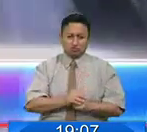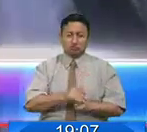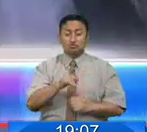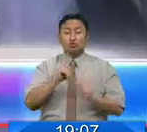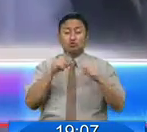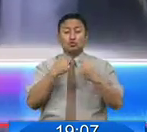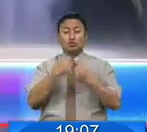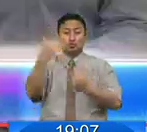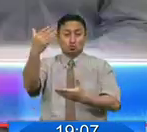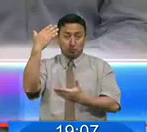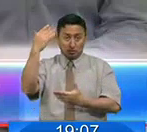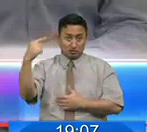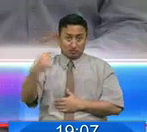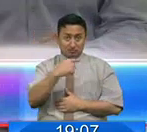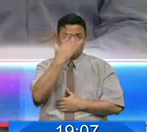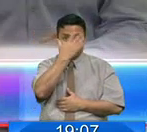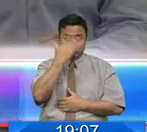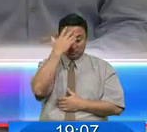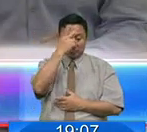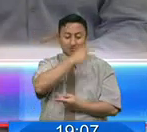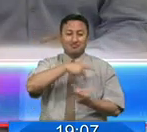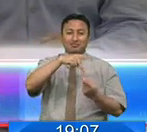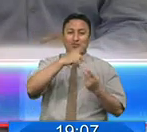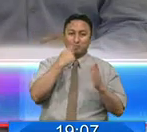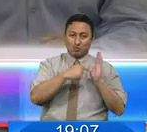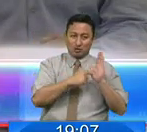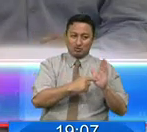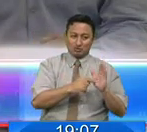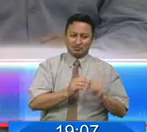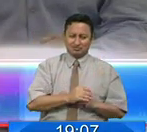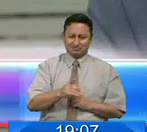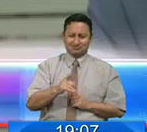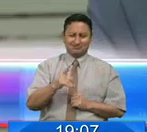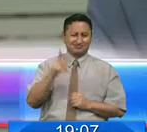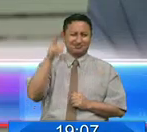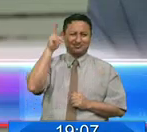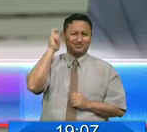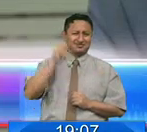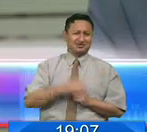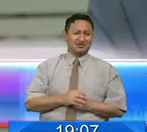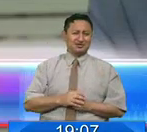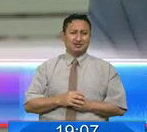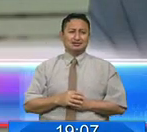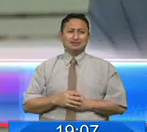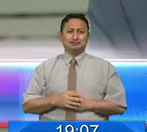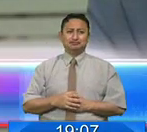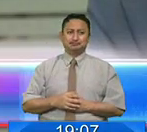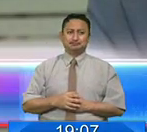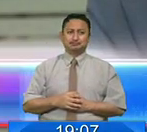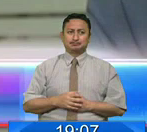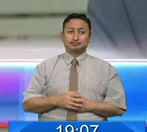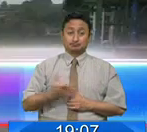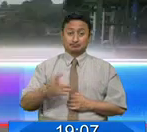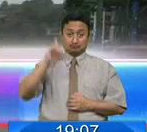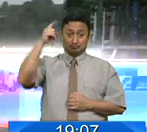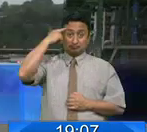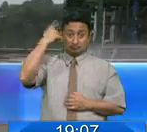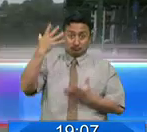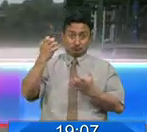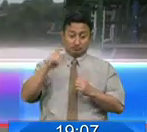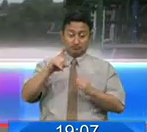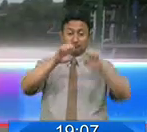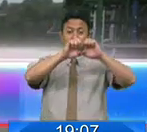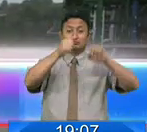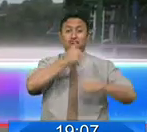políticos de la provincia como la prefectura se muestran escépticos además informó que hay la intención del gobierno